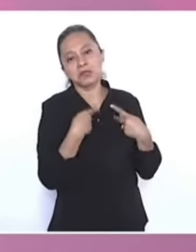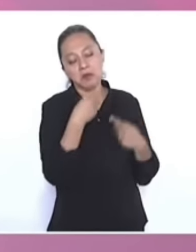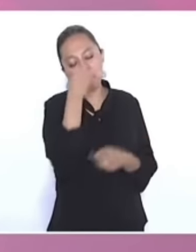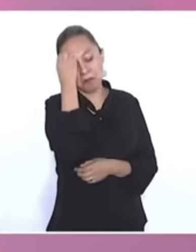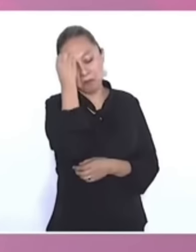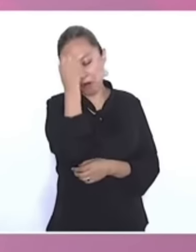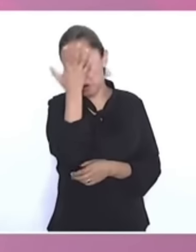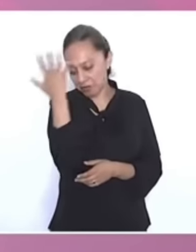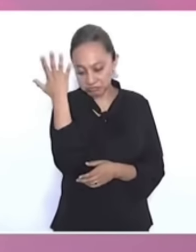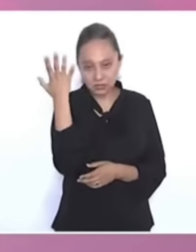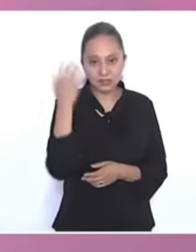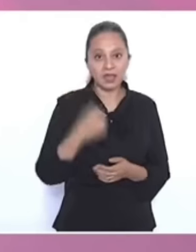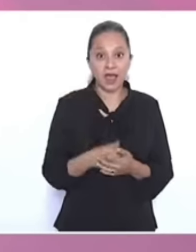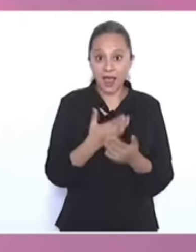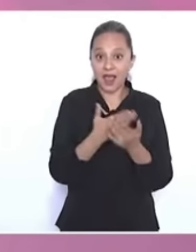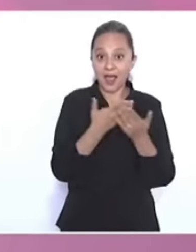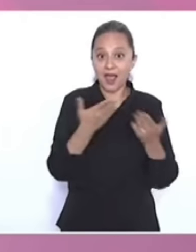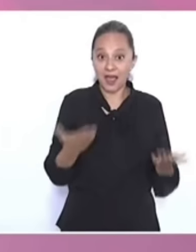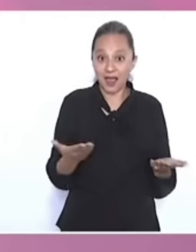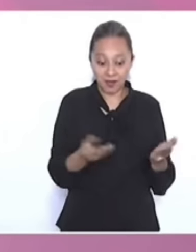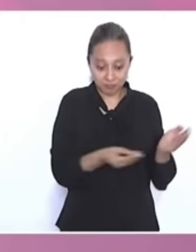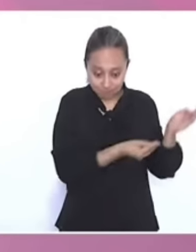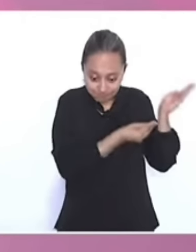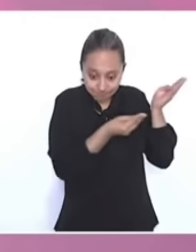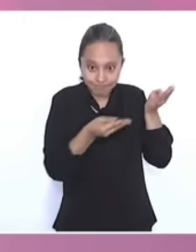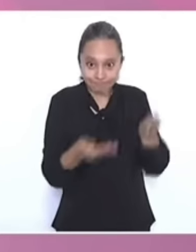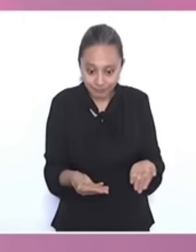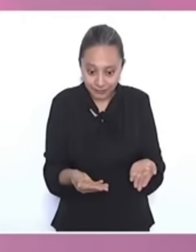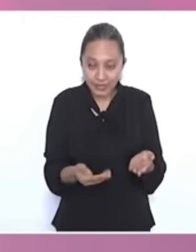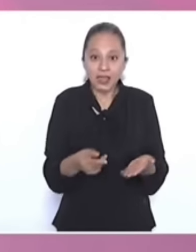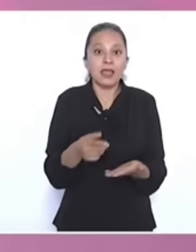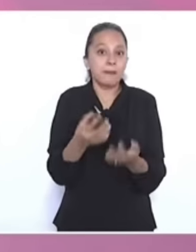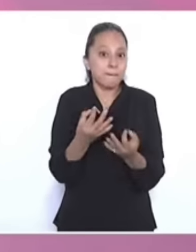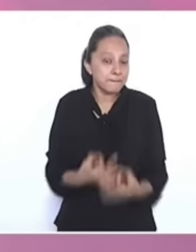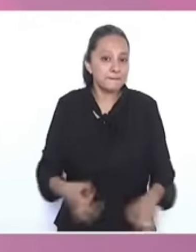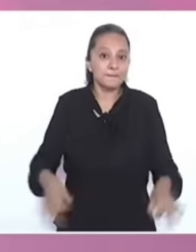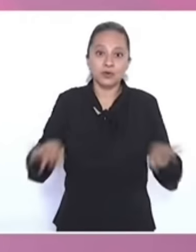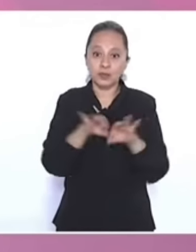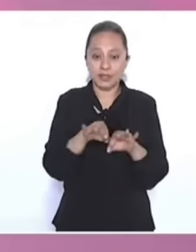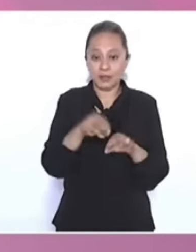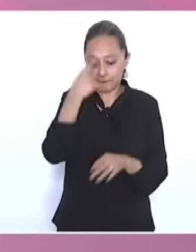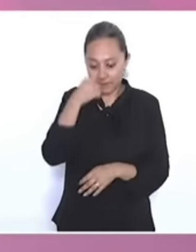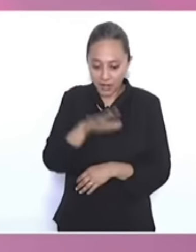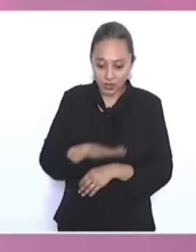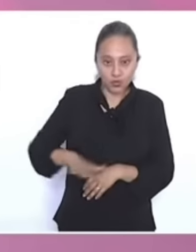Hoy están en el centro de todas nuestras acciones.